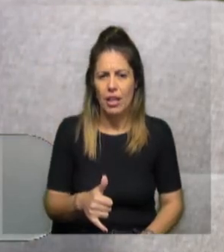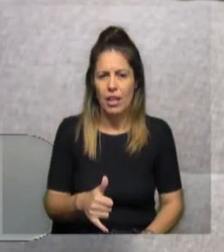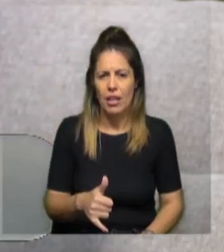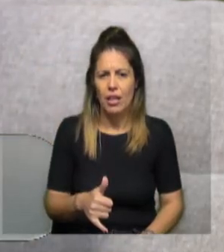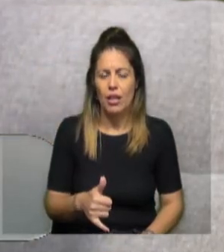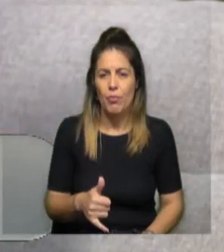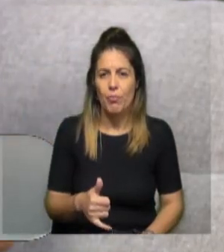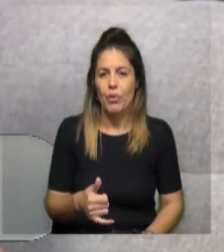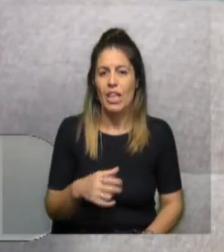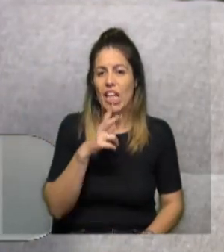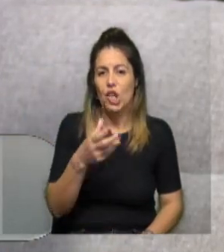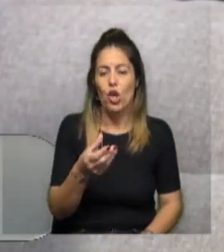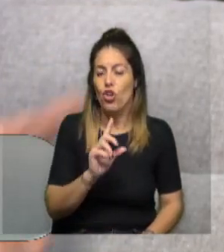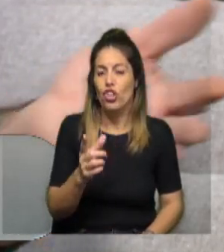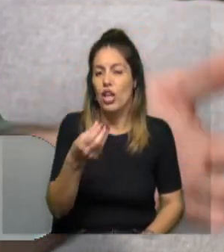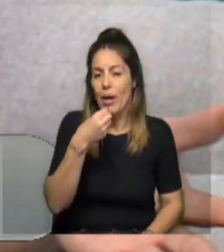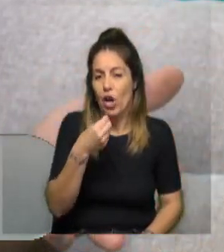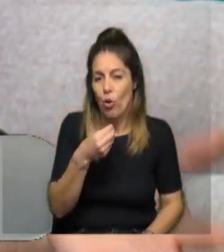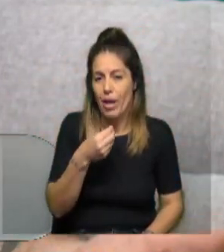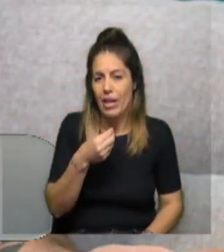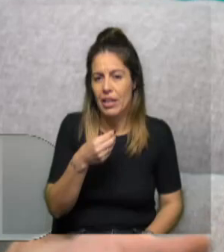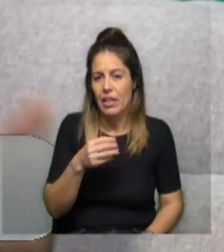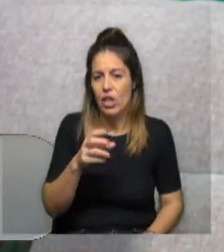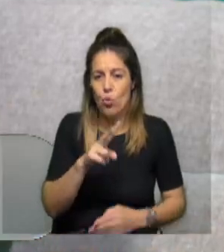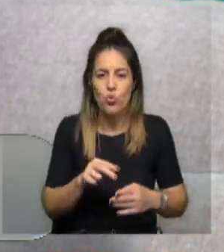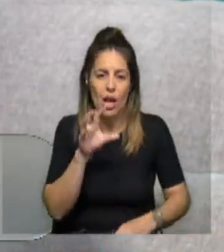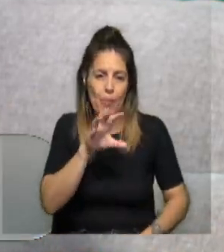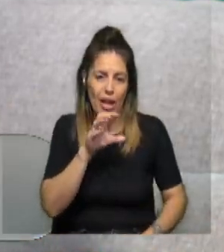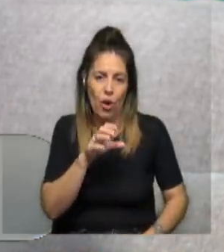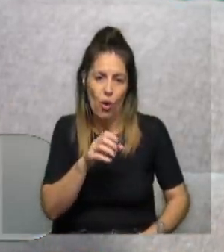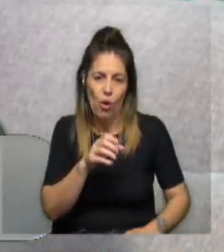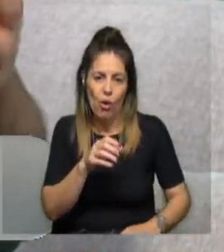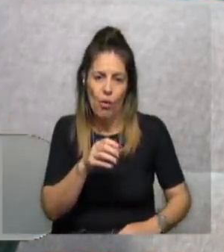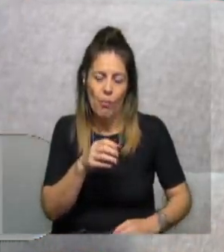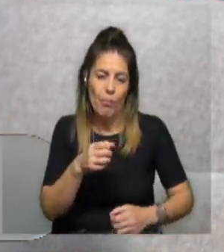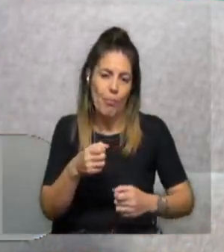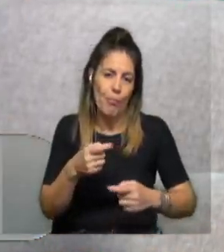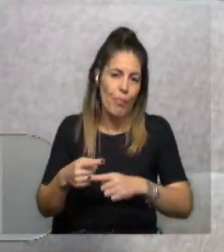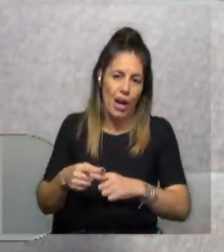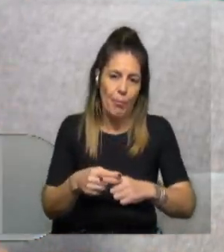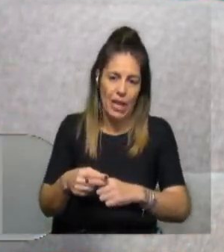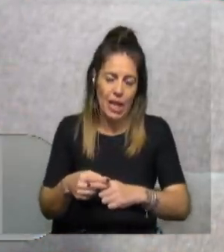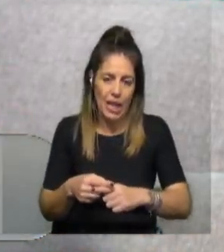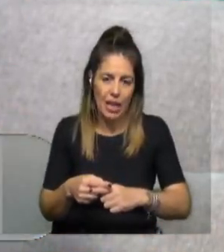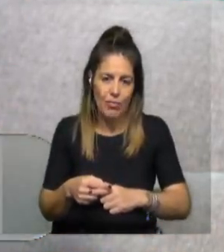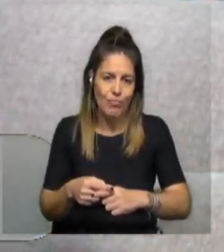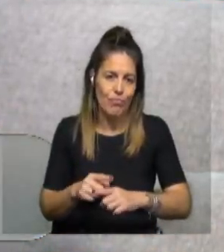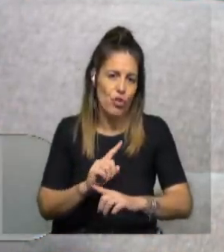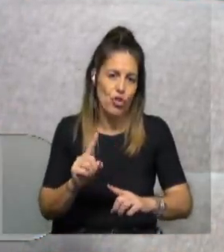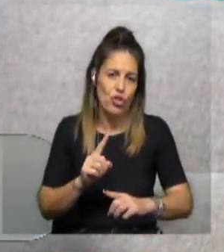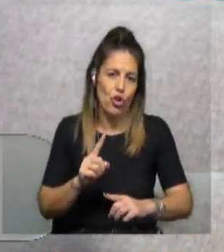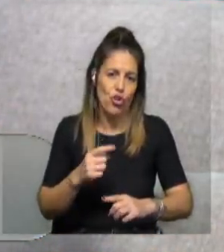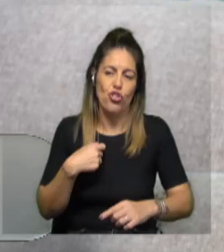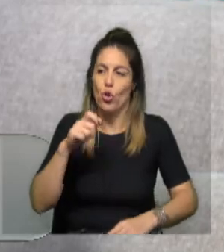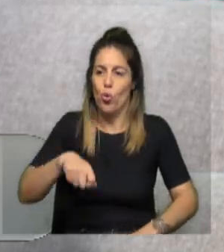pelear. Yo no sé lo que harían las personas en esa situación extrema. Es dinero fácil. Yo no estoy para juzgar eso. Pero el